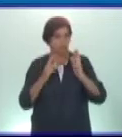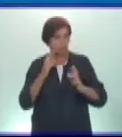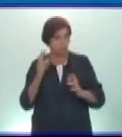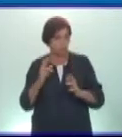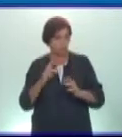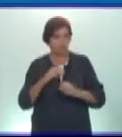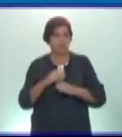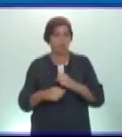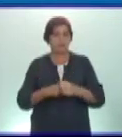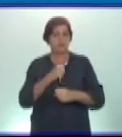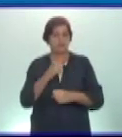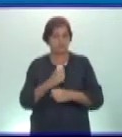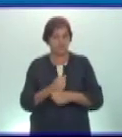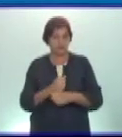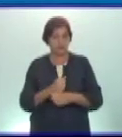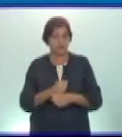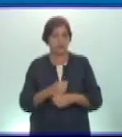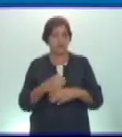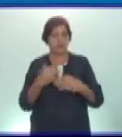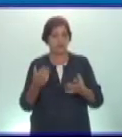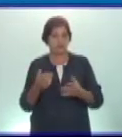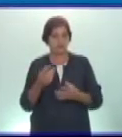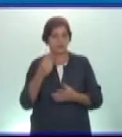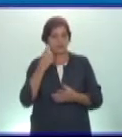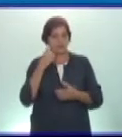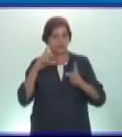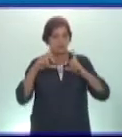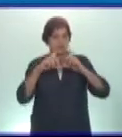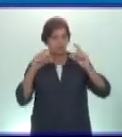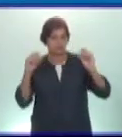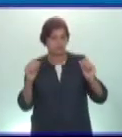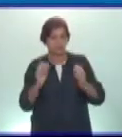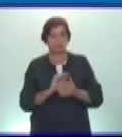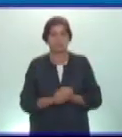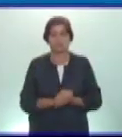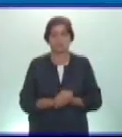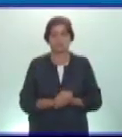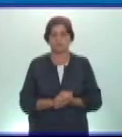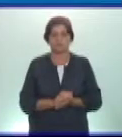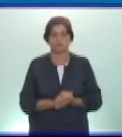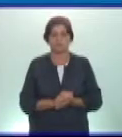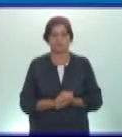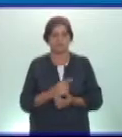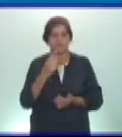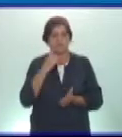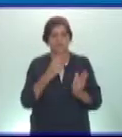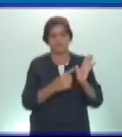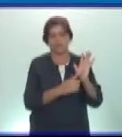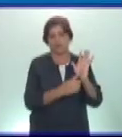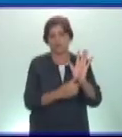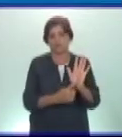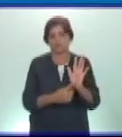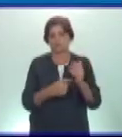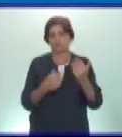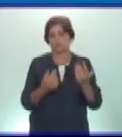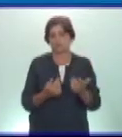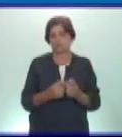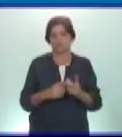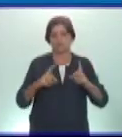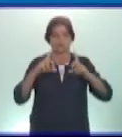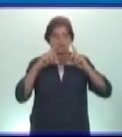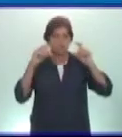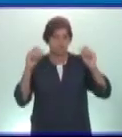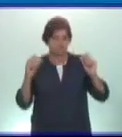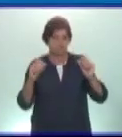correctamente en la producción de textos. Vamos entonces a presentarles el texto que vamos